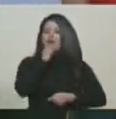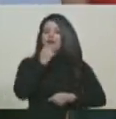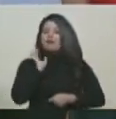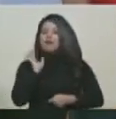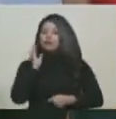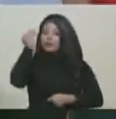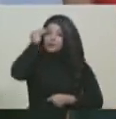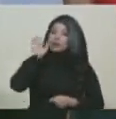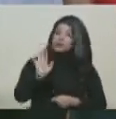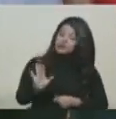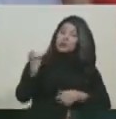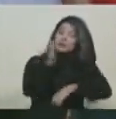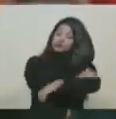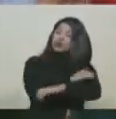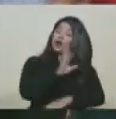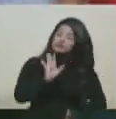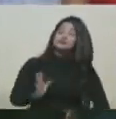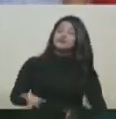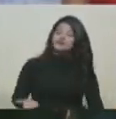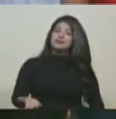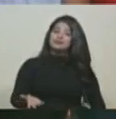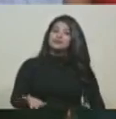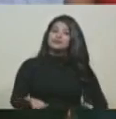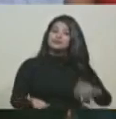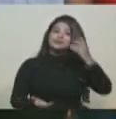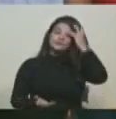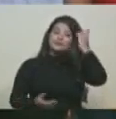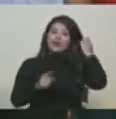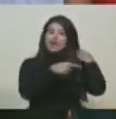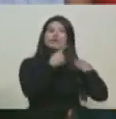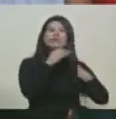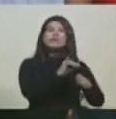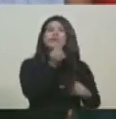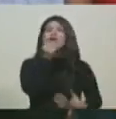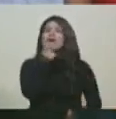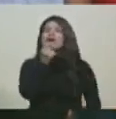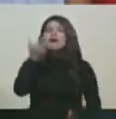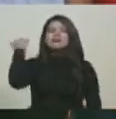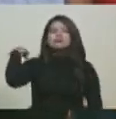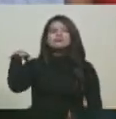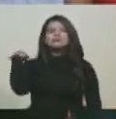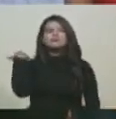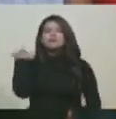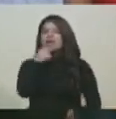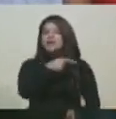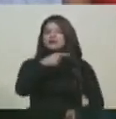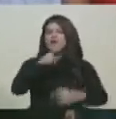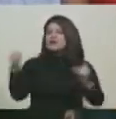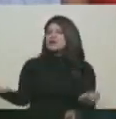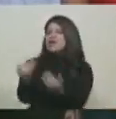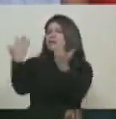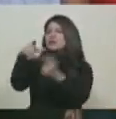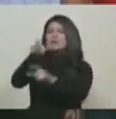Eso lo harían ellos. No lo dijeron. No lo hicieron. No quemaron gente viva.